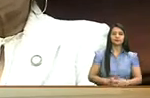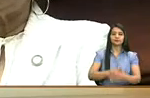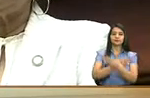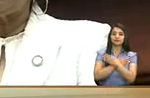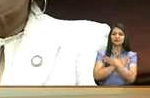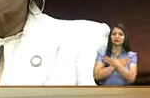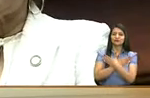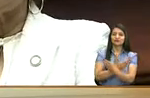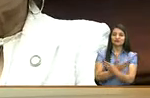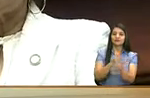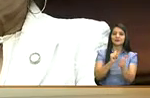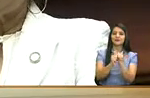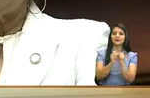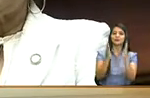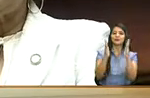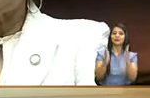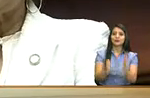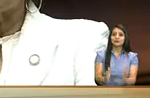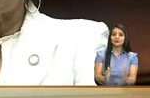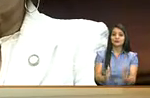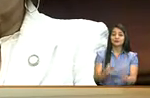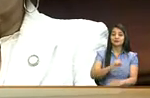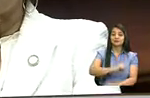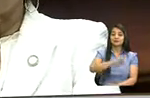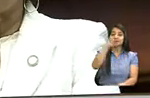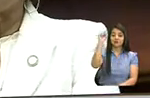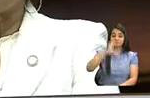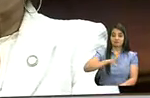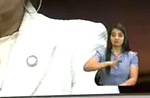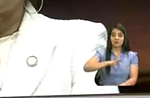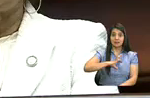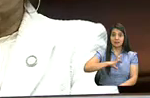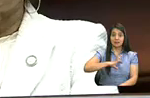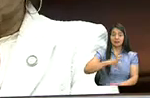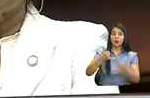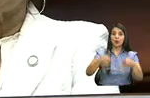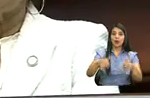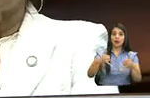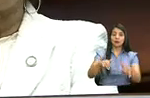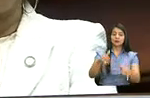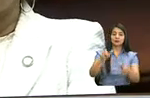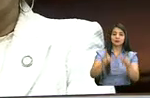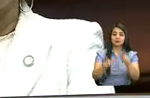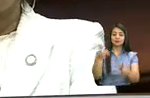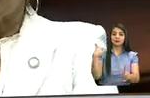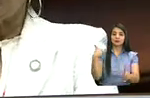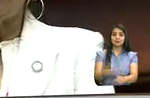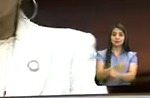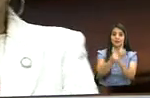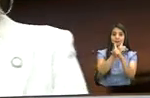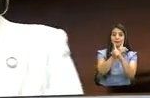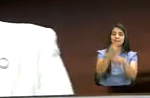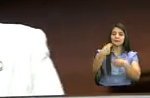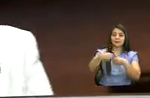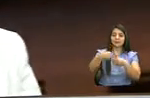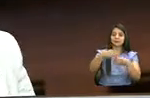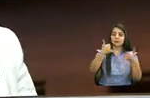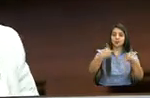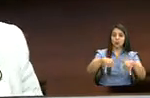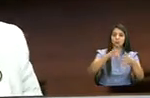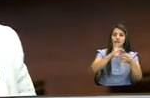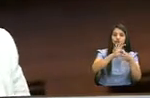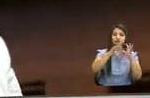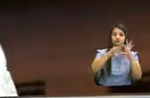queridos deportistas, medallistas paralímpicos, participantes de los Juegos Olímpicos